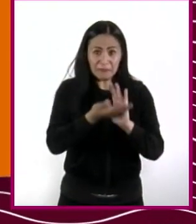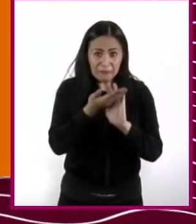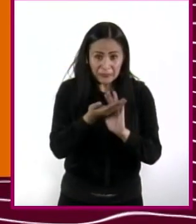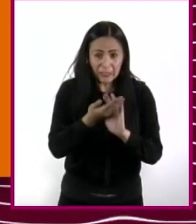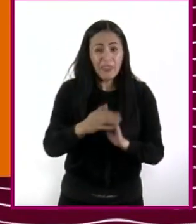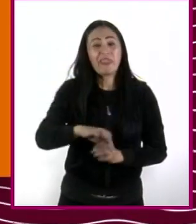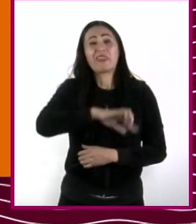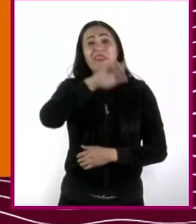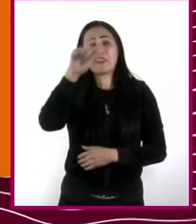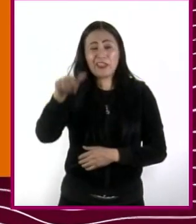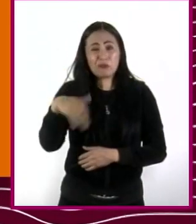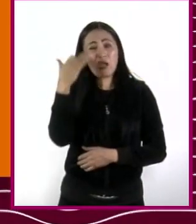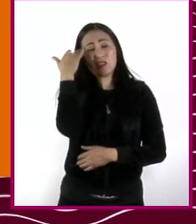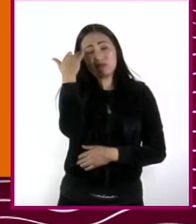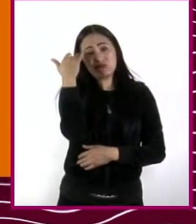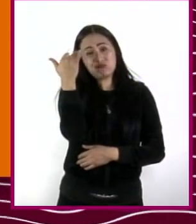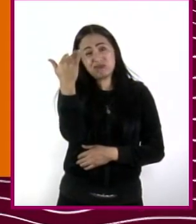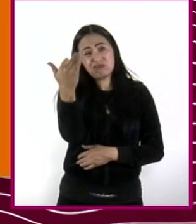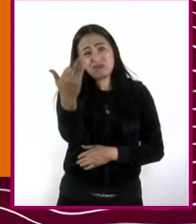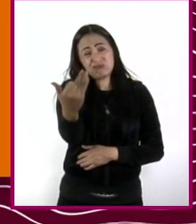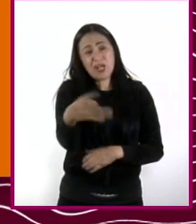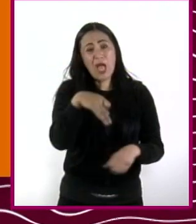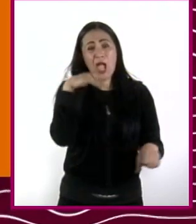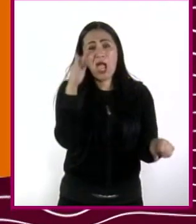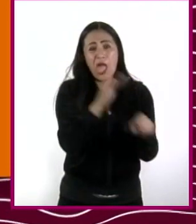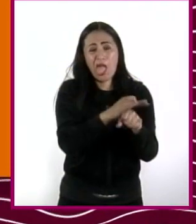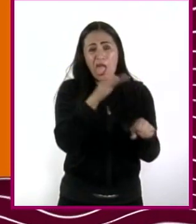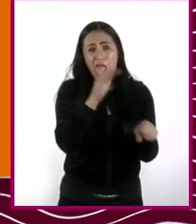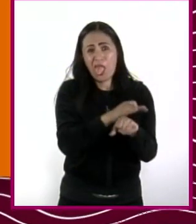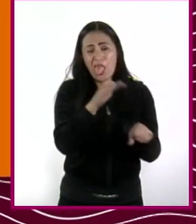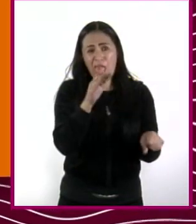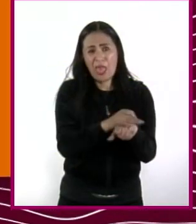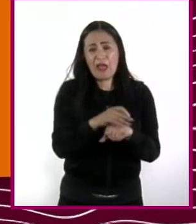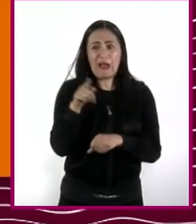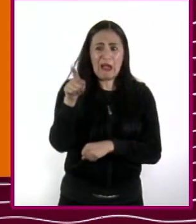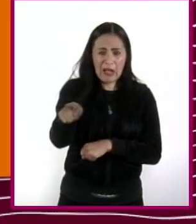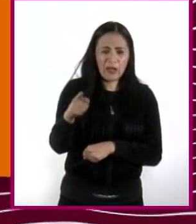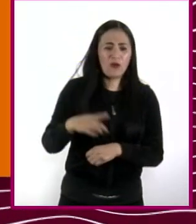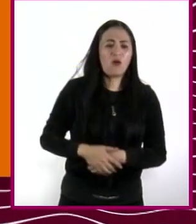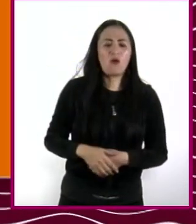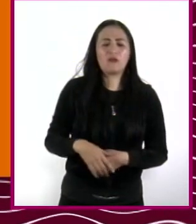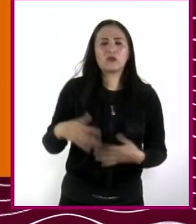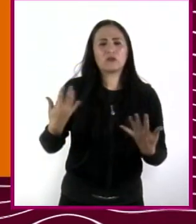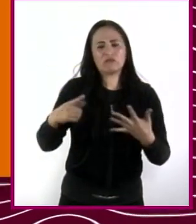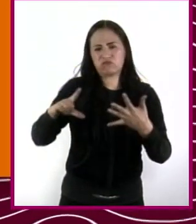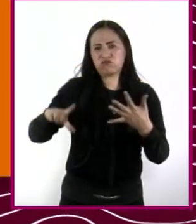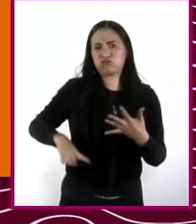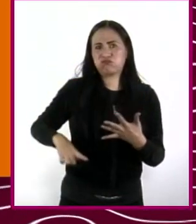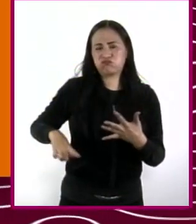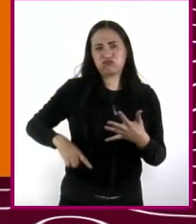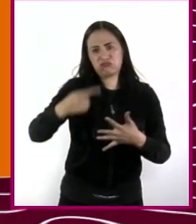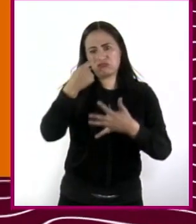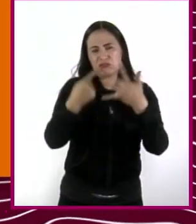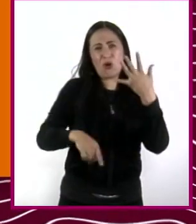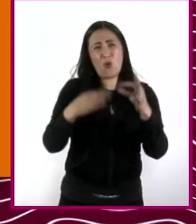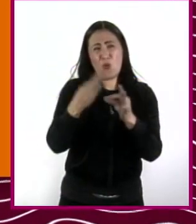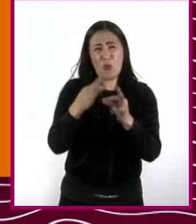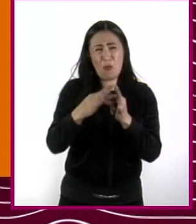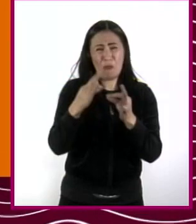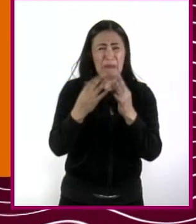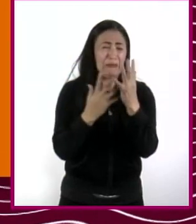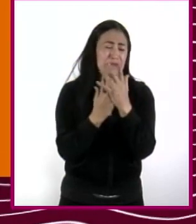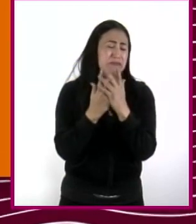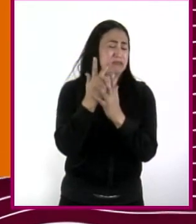el proteccionismo se vería rebasado por el incremento de las obligaciones por cumplir, que aunado a la aparición de